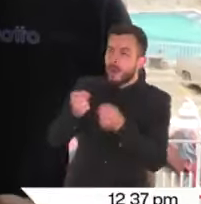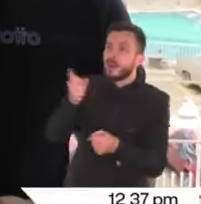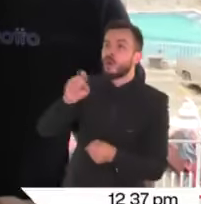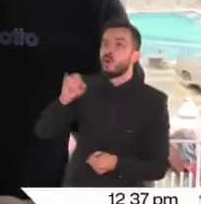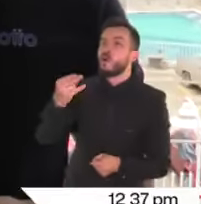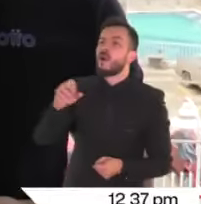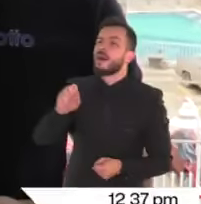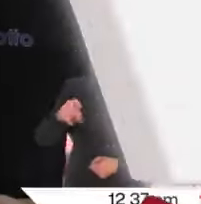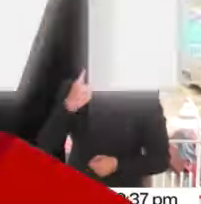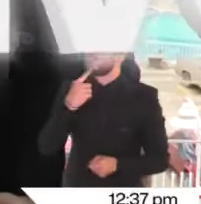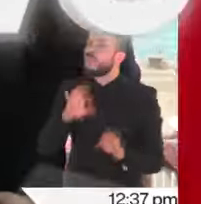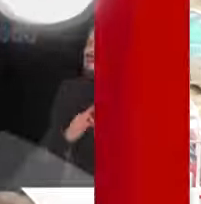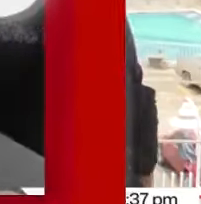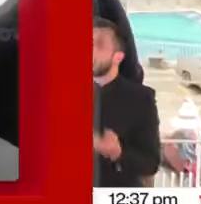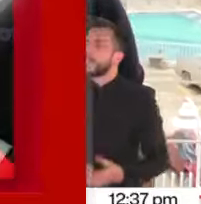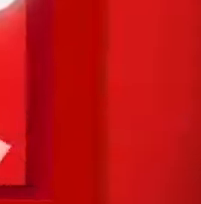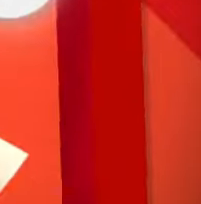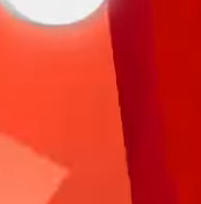dijeron?